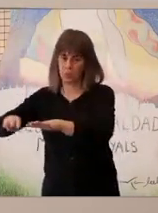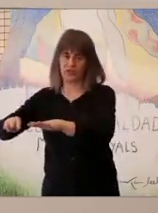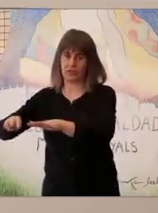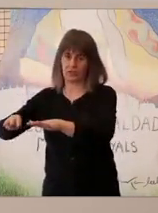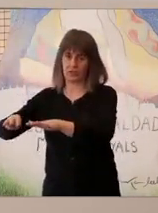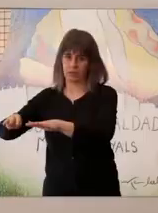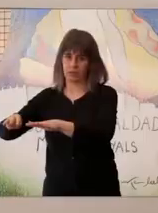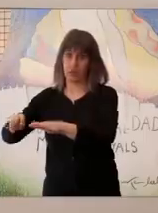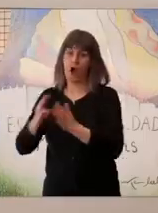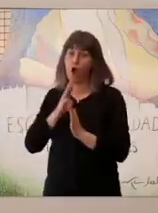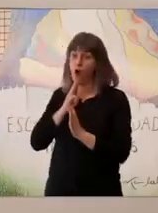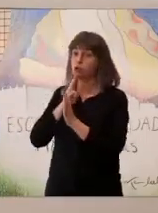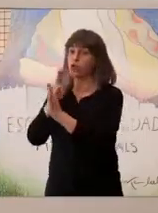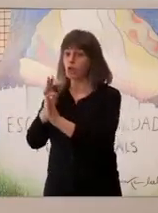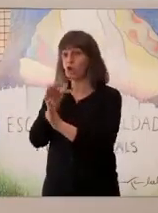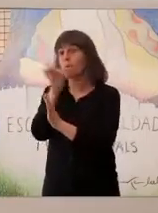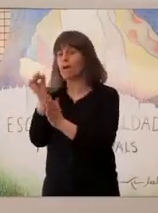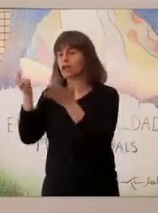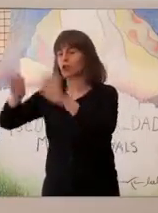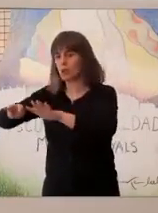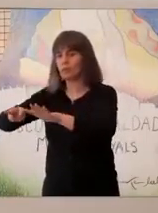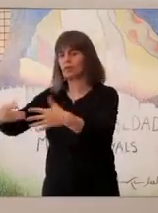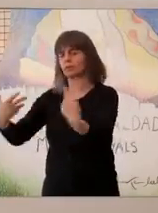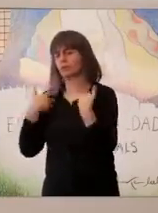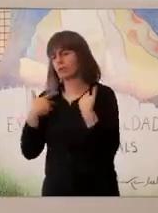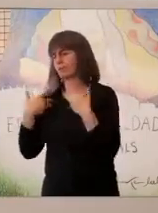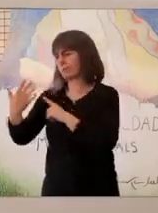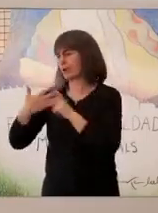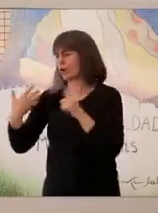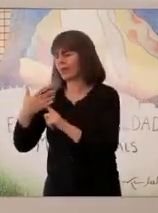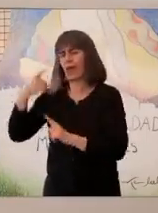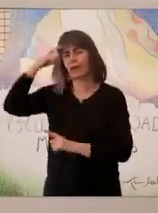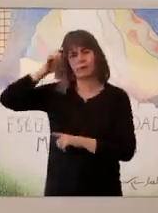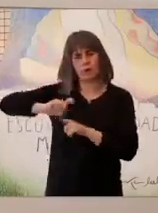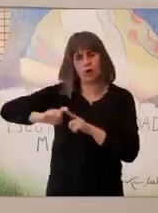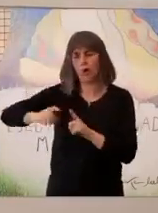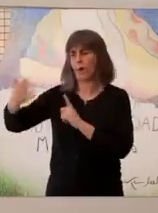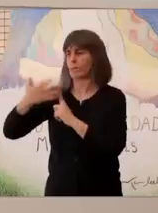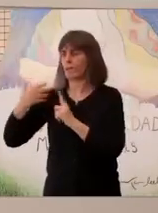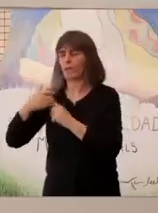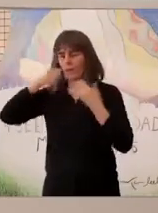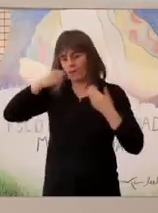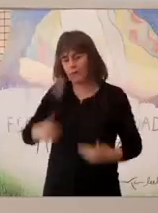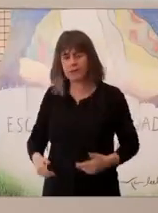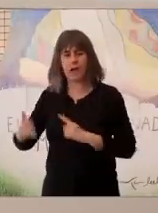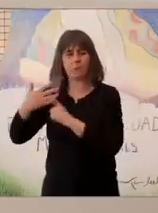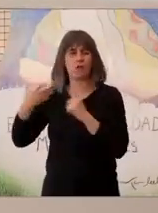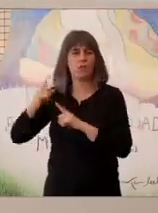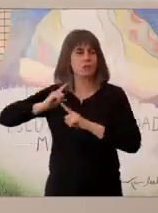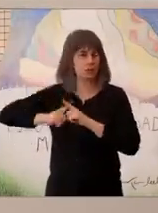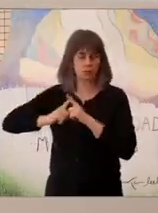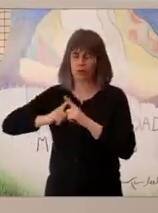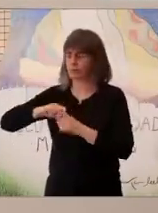8 años y 8 meses sufriendo todo tipo de violencia, violencia psicológica mayoritariamente, violencia física, violencia sexual.